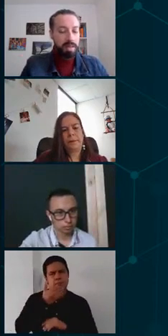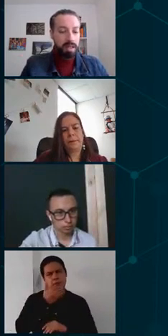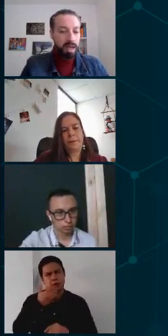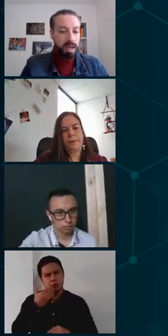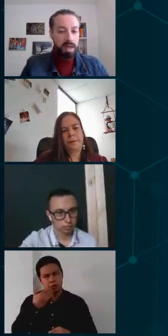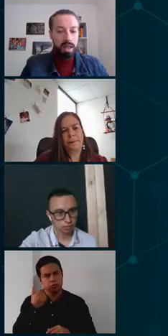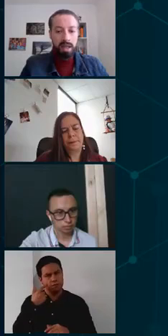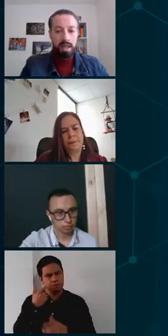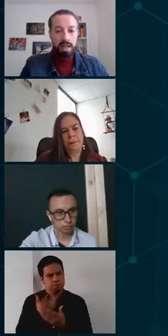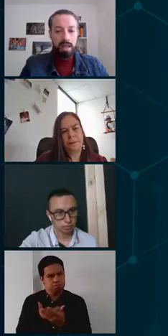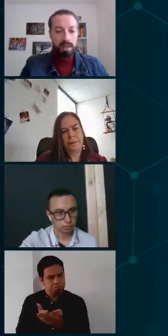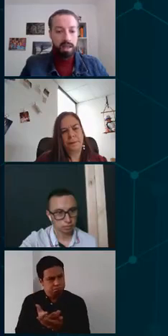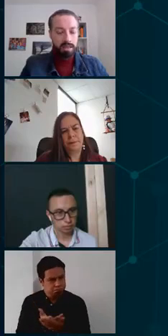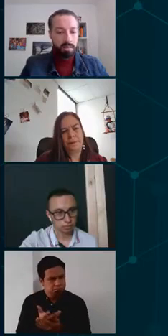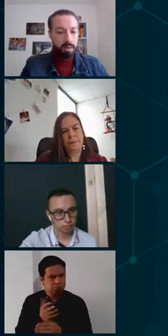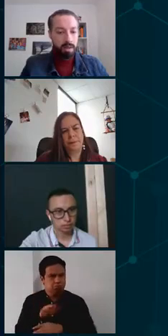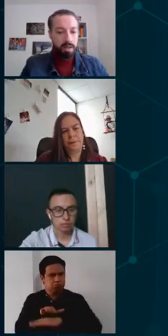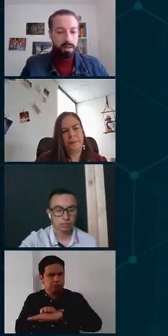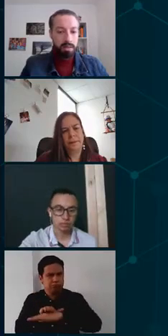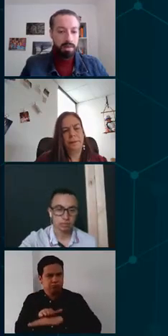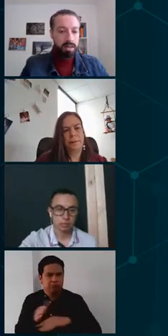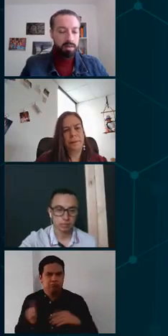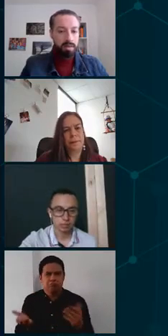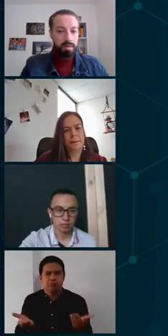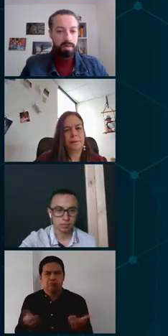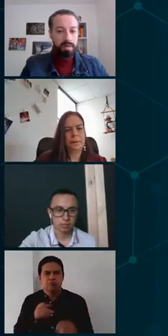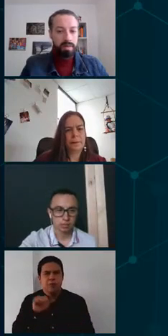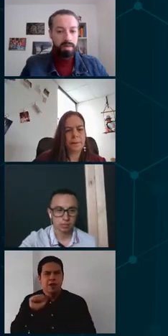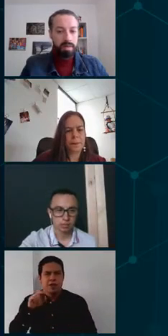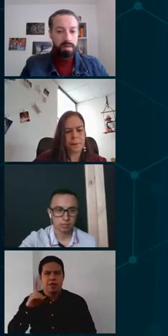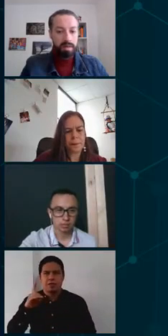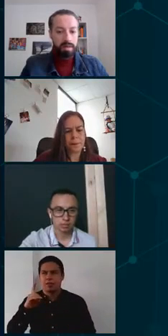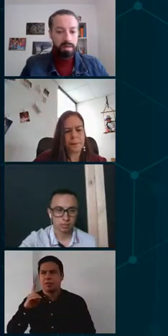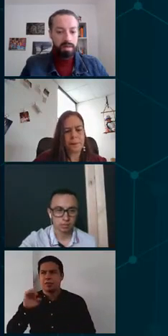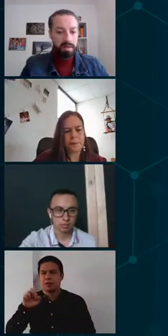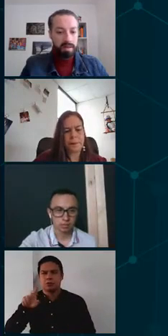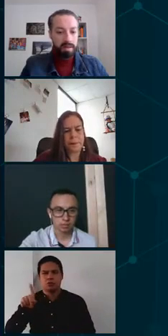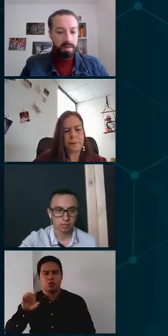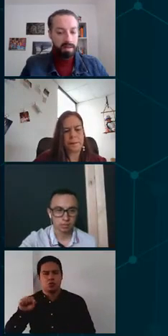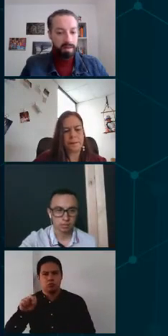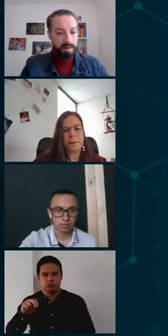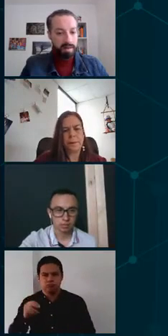esta problemática que estamos viviendo en este momento?